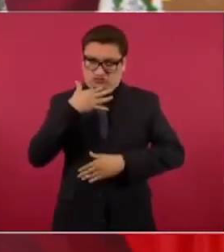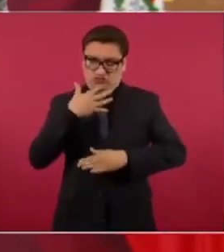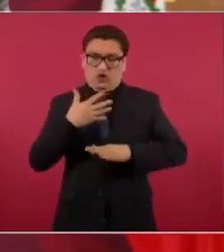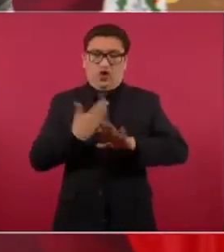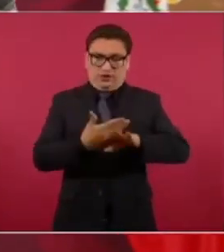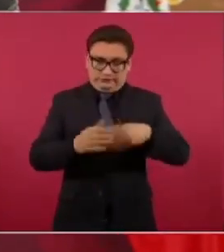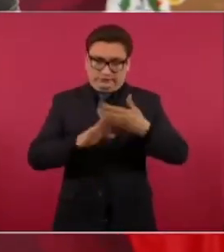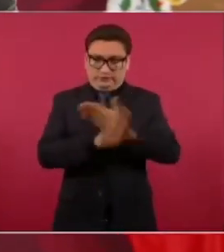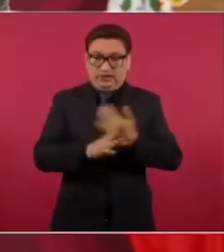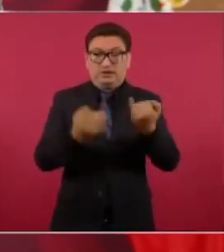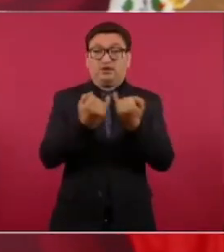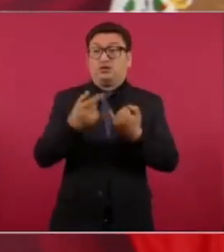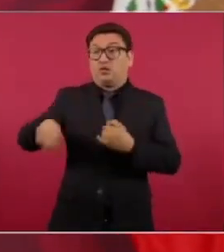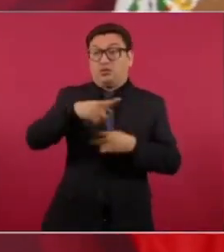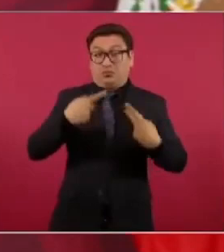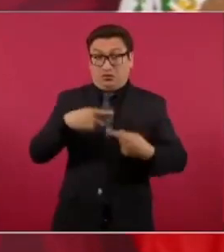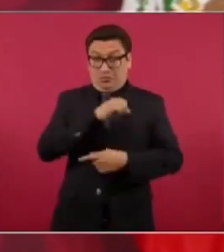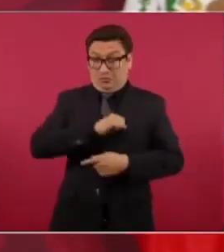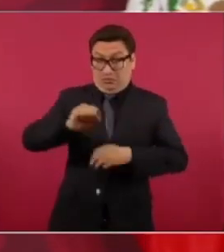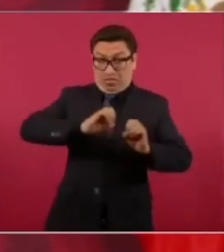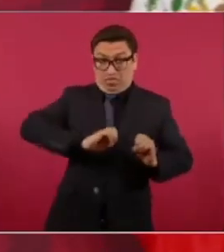con la impunidad.